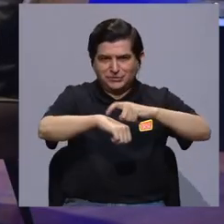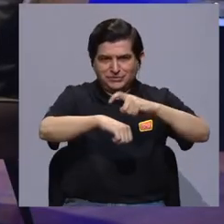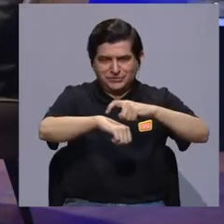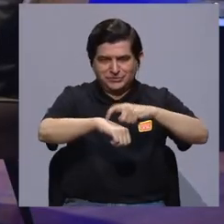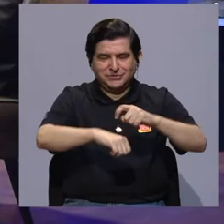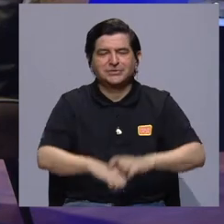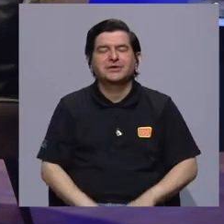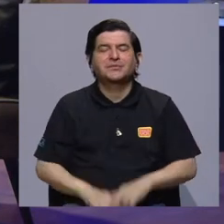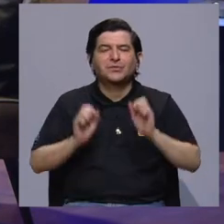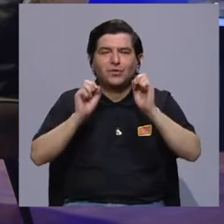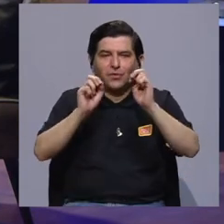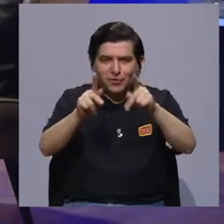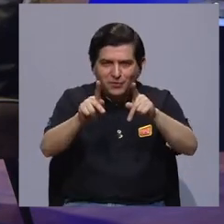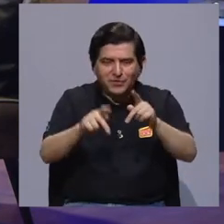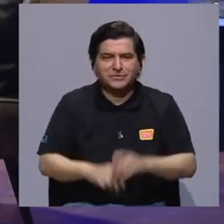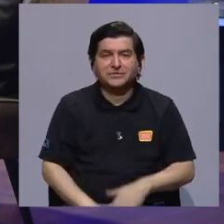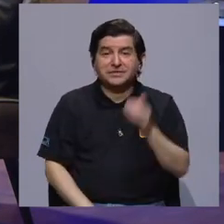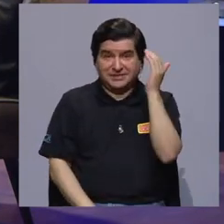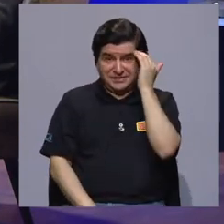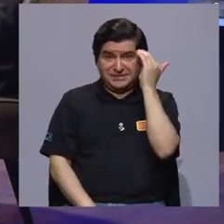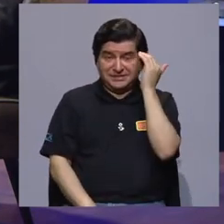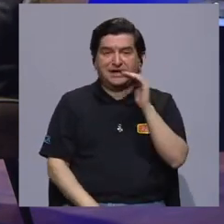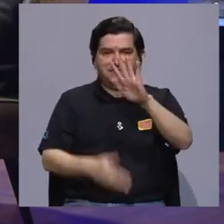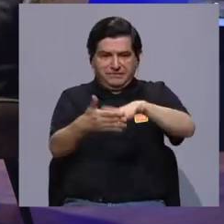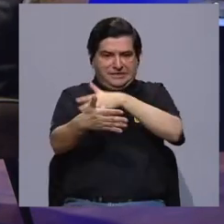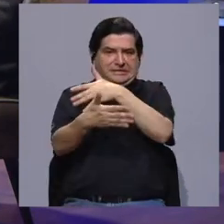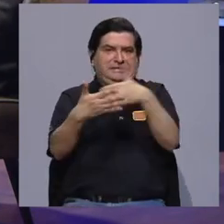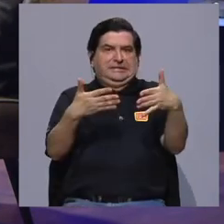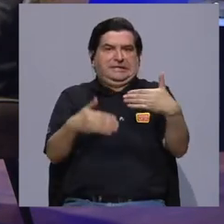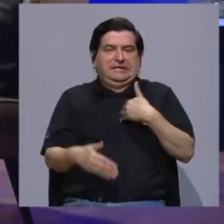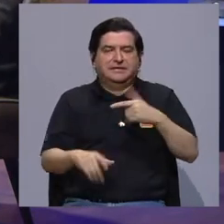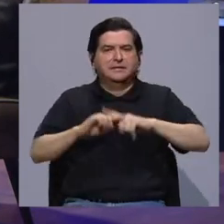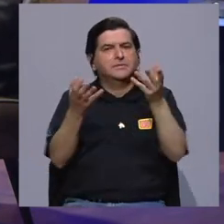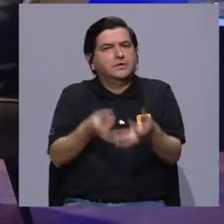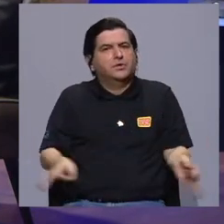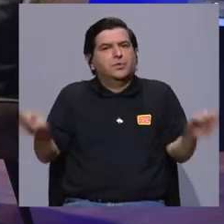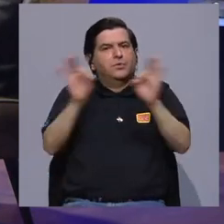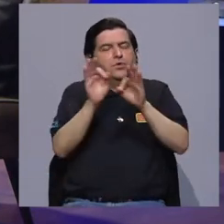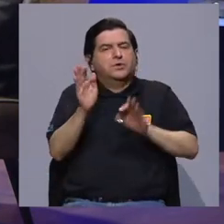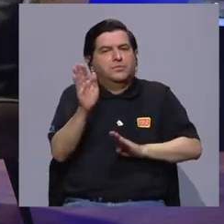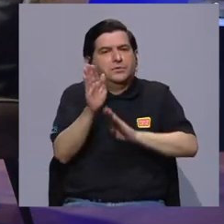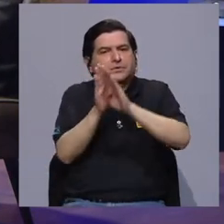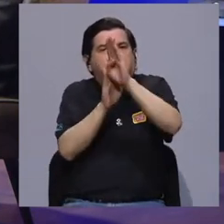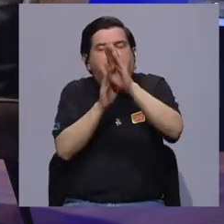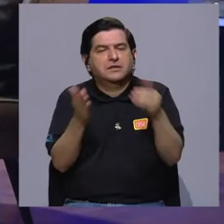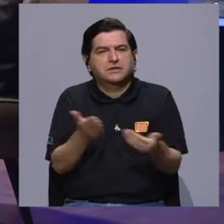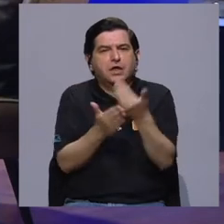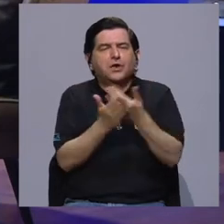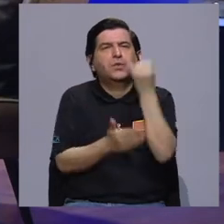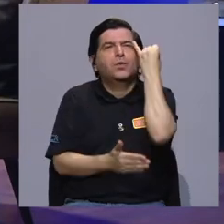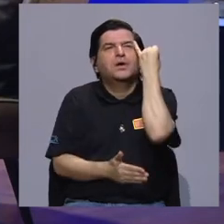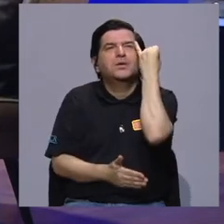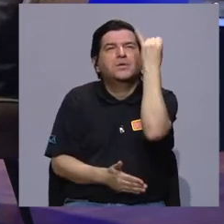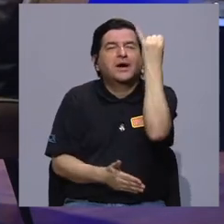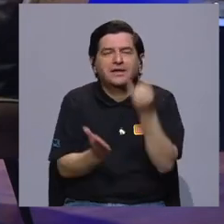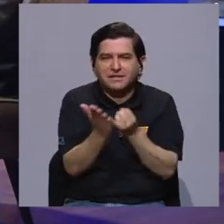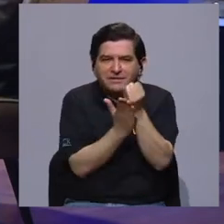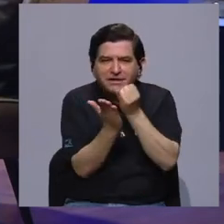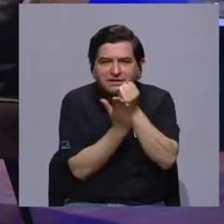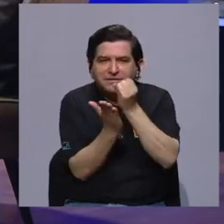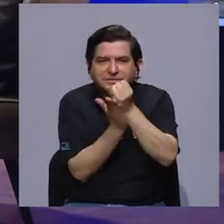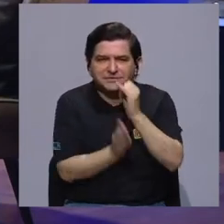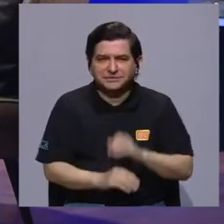este importante espacio. Sabemos de sus agendas, pero es importante desarrollar este nuevo concepto, esta